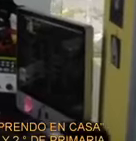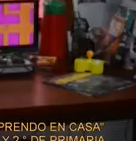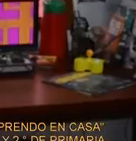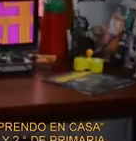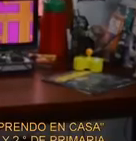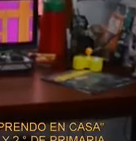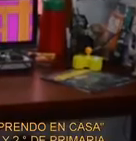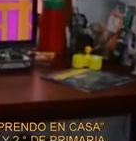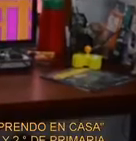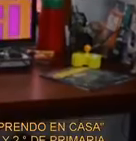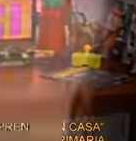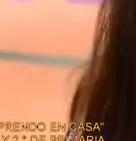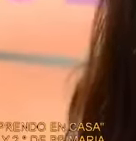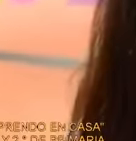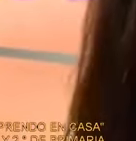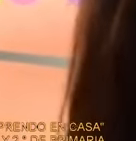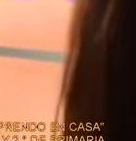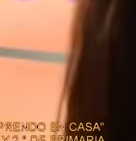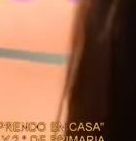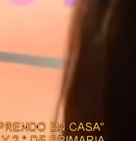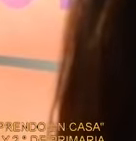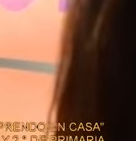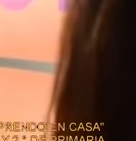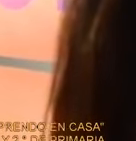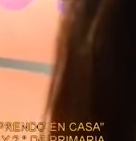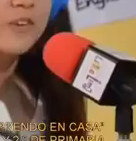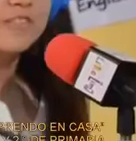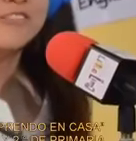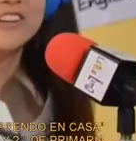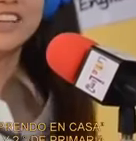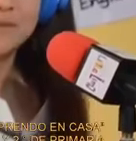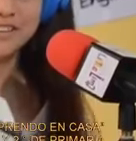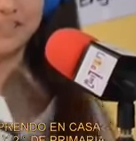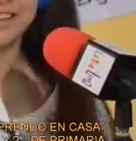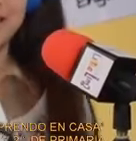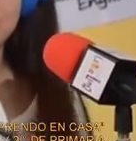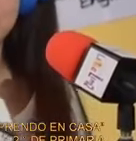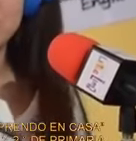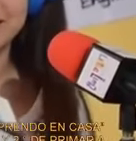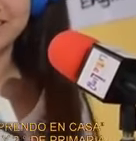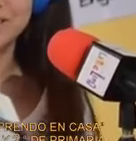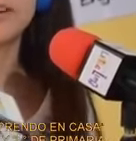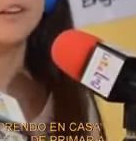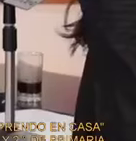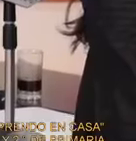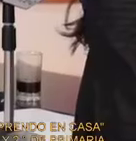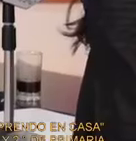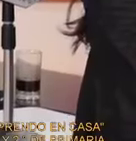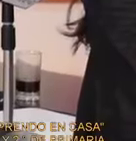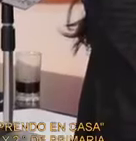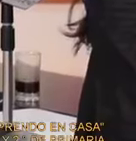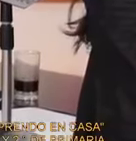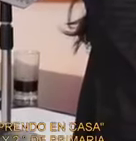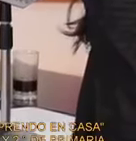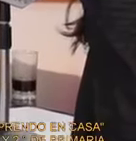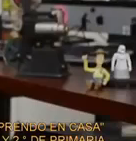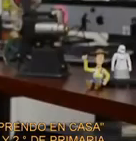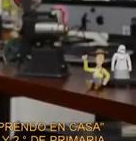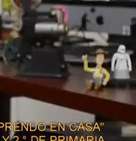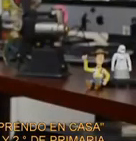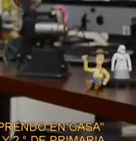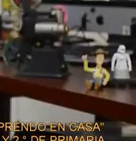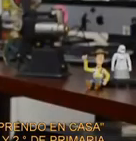Nos tenemos que preparar un día antes y hablamos acerca de nuestras opiniones. Hay muchos de mis amigos que suben y también